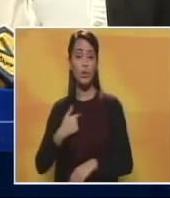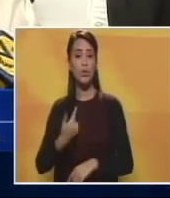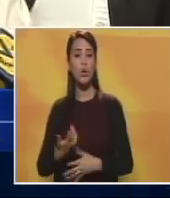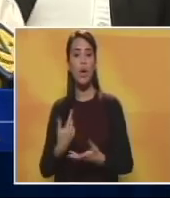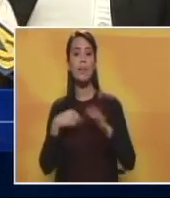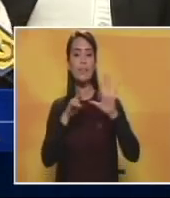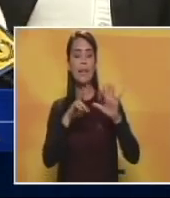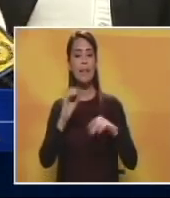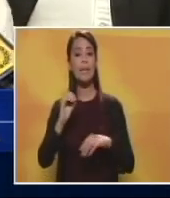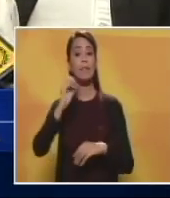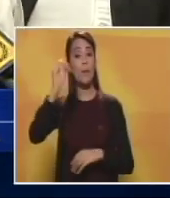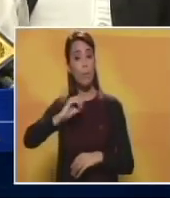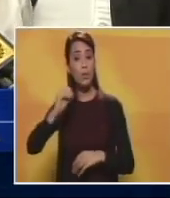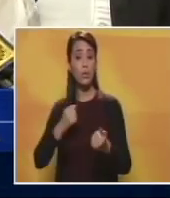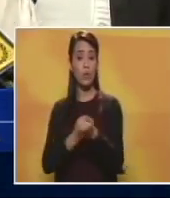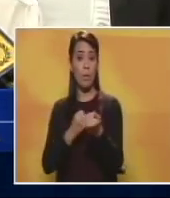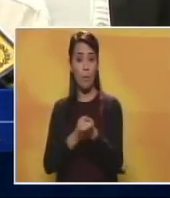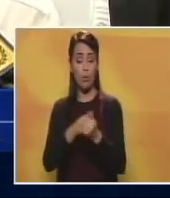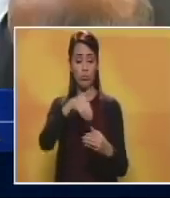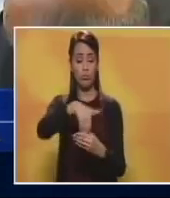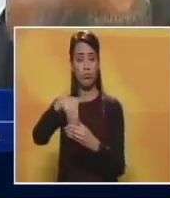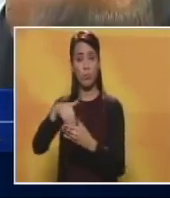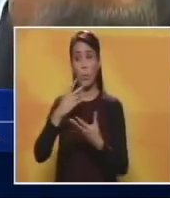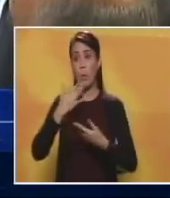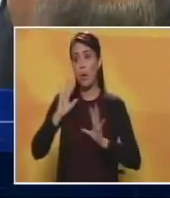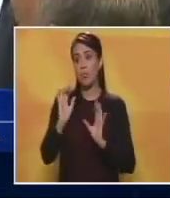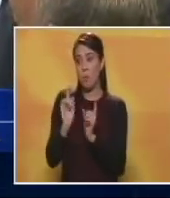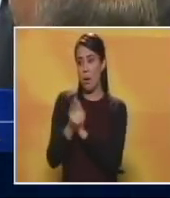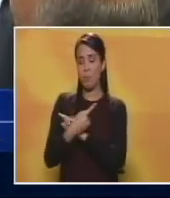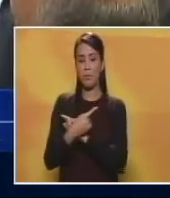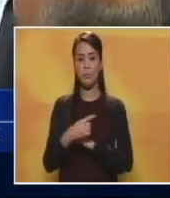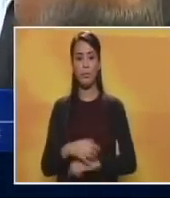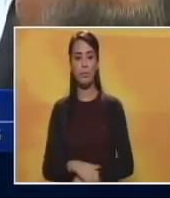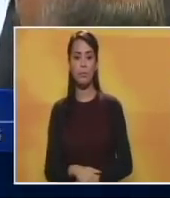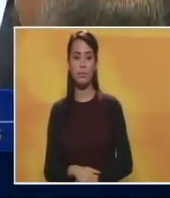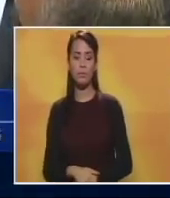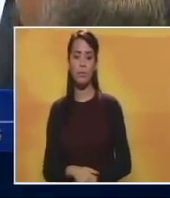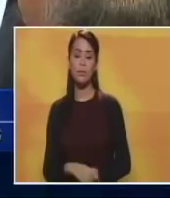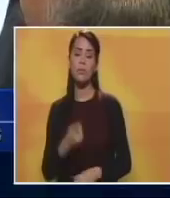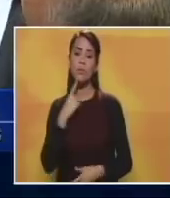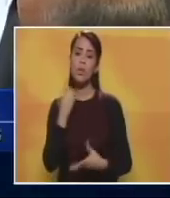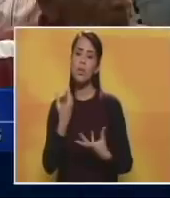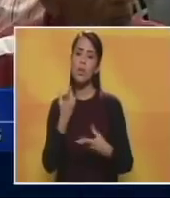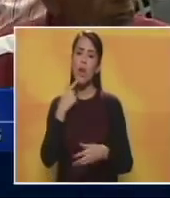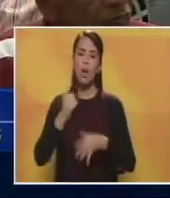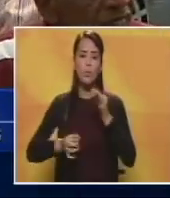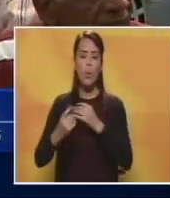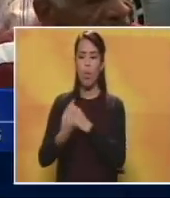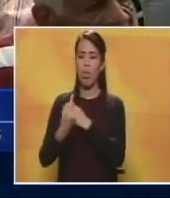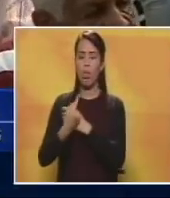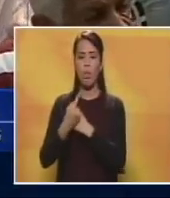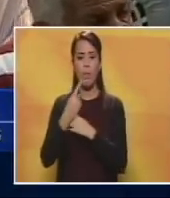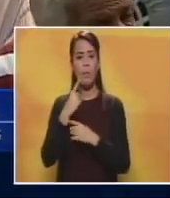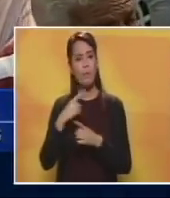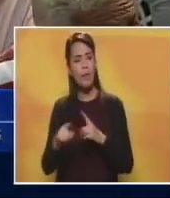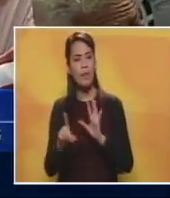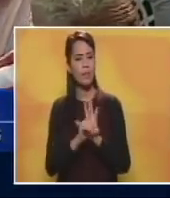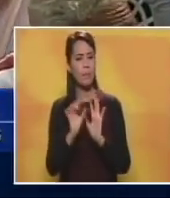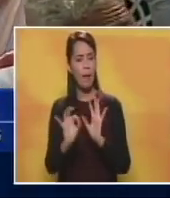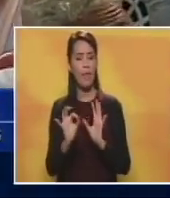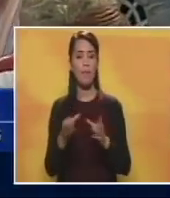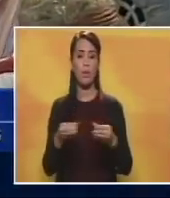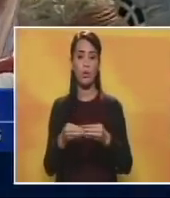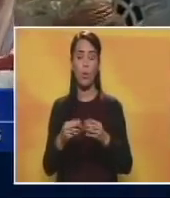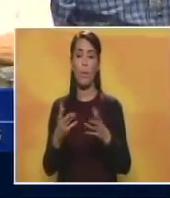del 70% de los votos. Bueno, que me vengan a revocar. Afirmó estar de acuerdo con lo que a su juicio son manifestaciones legítimas de gremios profesionales